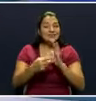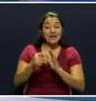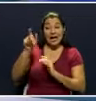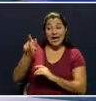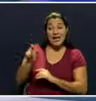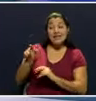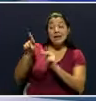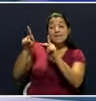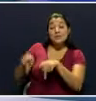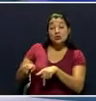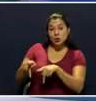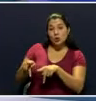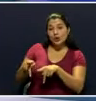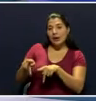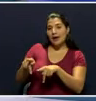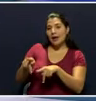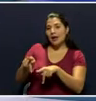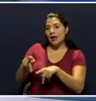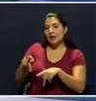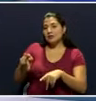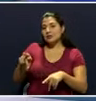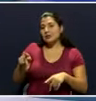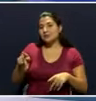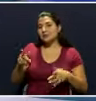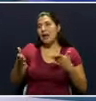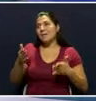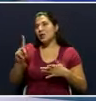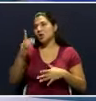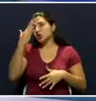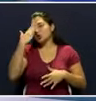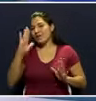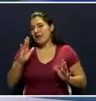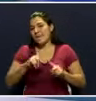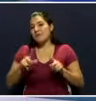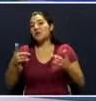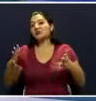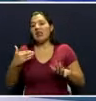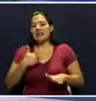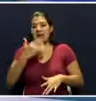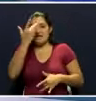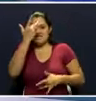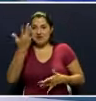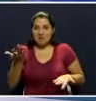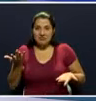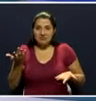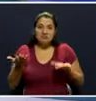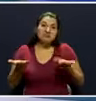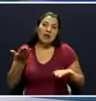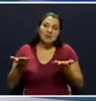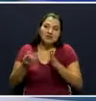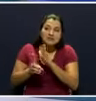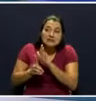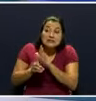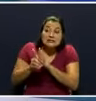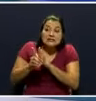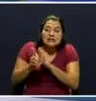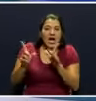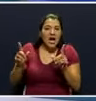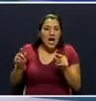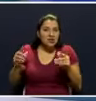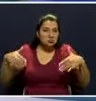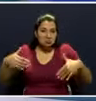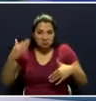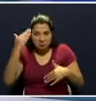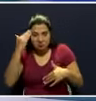COVID no sabía, pero ya estaba enferma de antes. Gente que estaba desarrollando un cáncer, gente que tenía